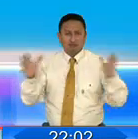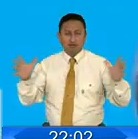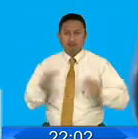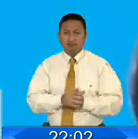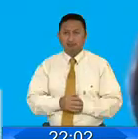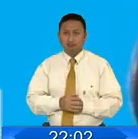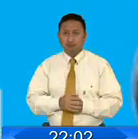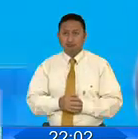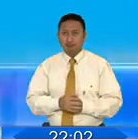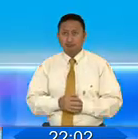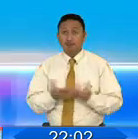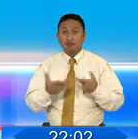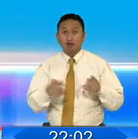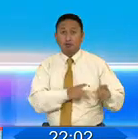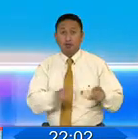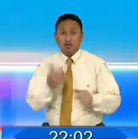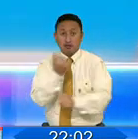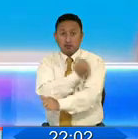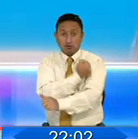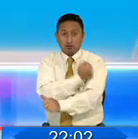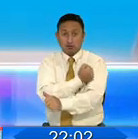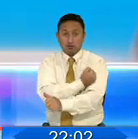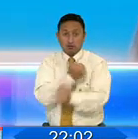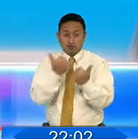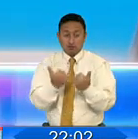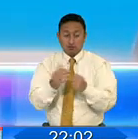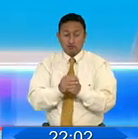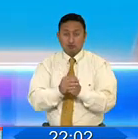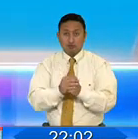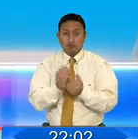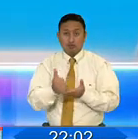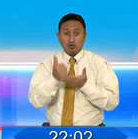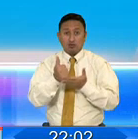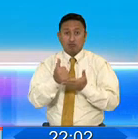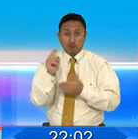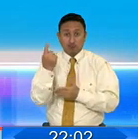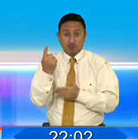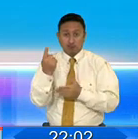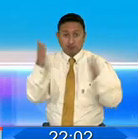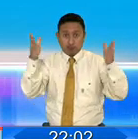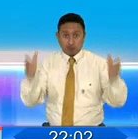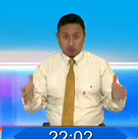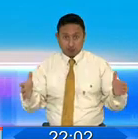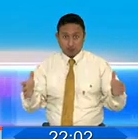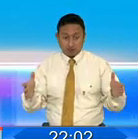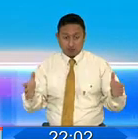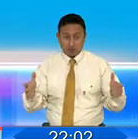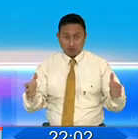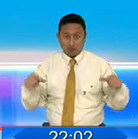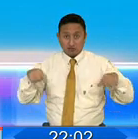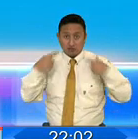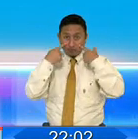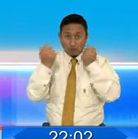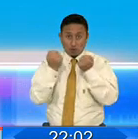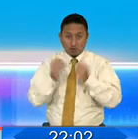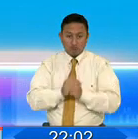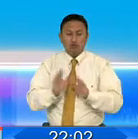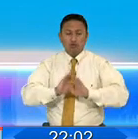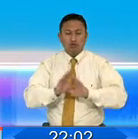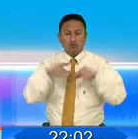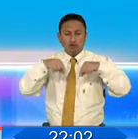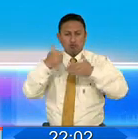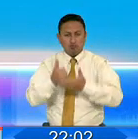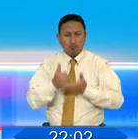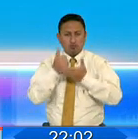plan de vacunación no es una herramienta que va sola en el control de la pandemia. Es una herramienta